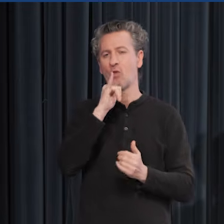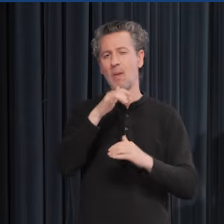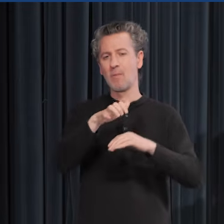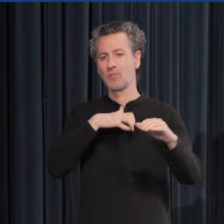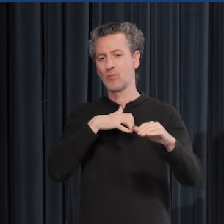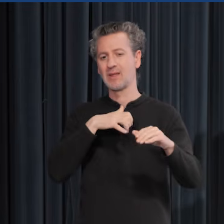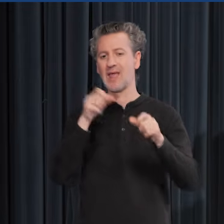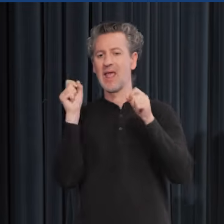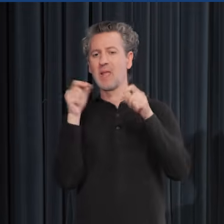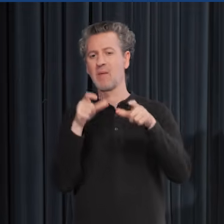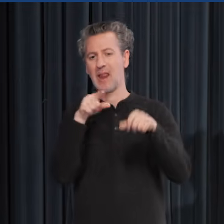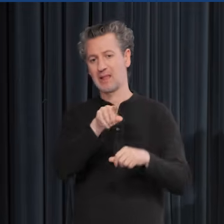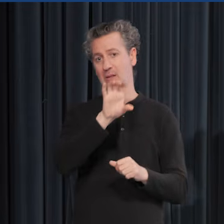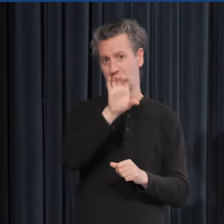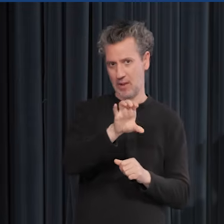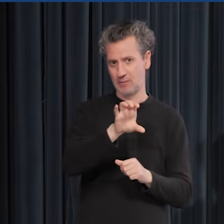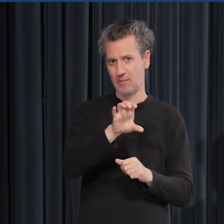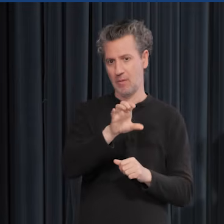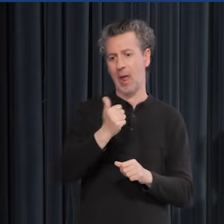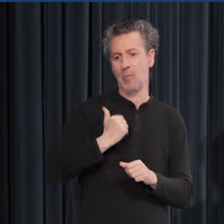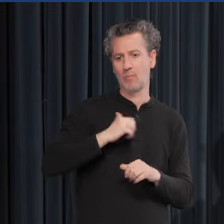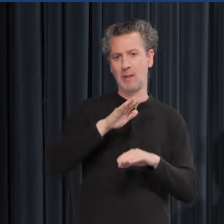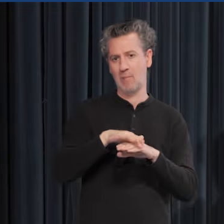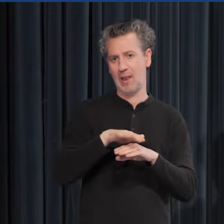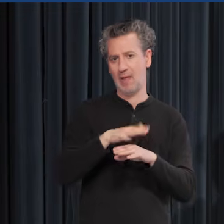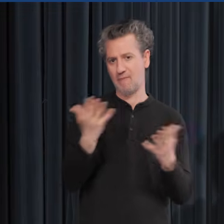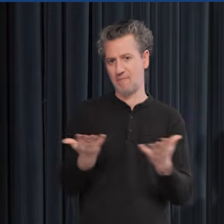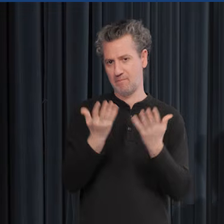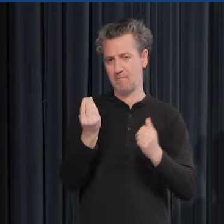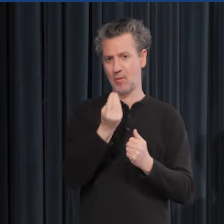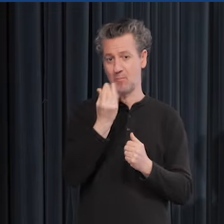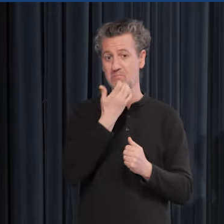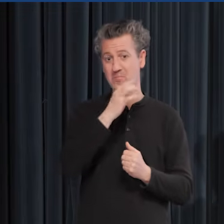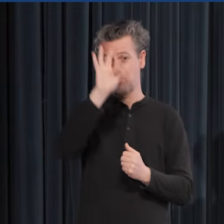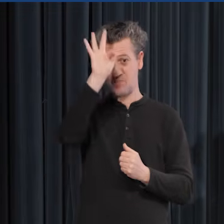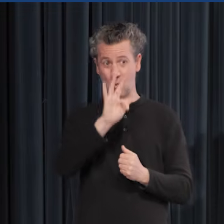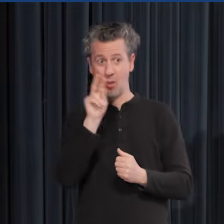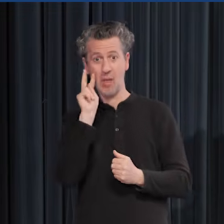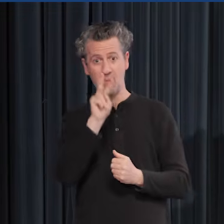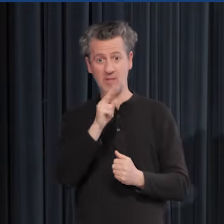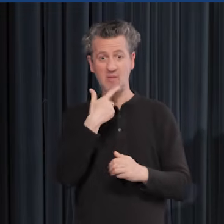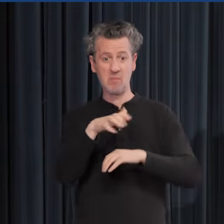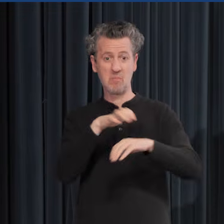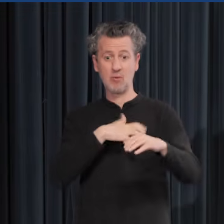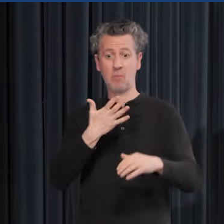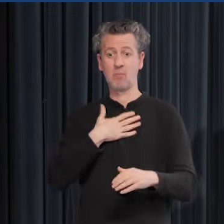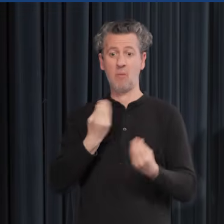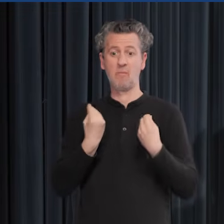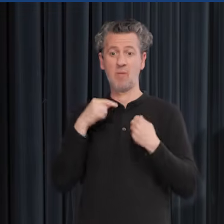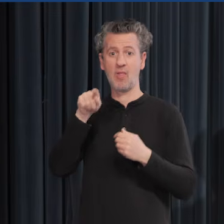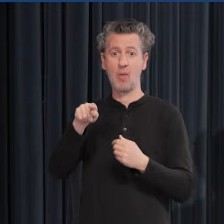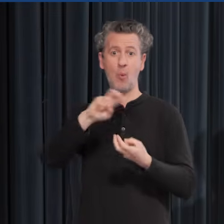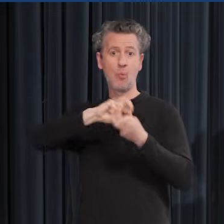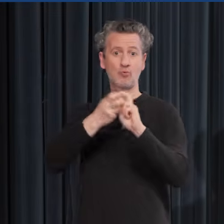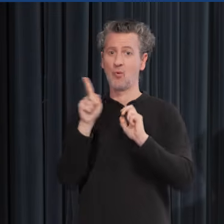inmigrantes en ese país, por ejemplo, para poder favorecer, como hemos visto en la película, la mayoría no son de Bruselas, eran